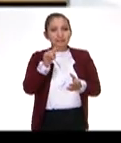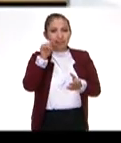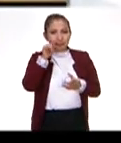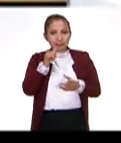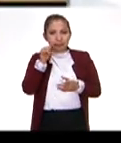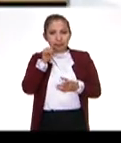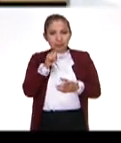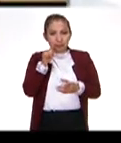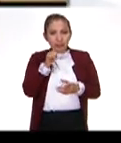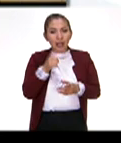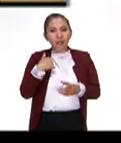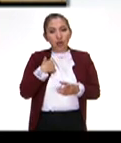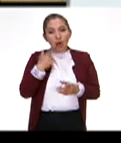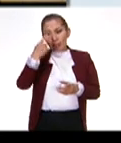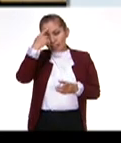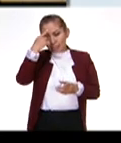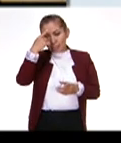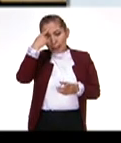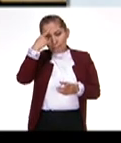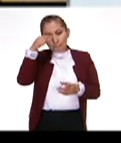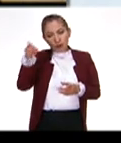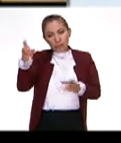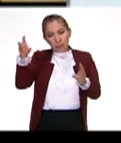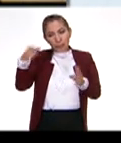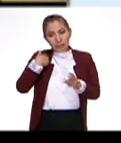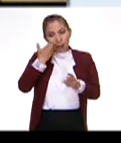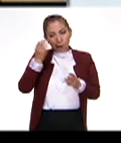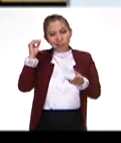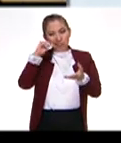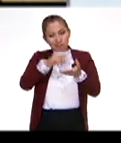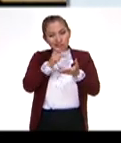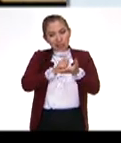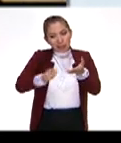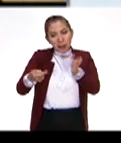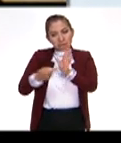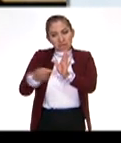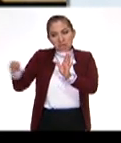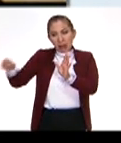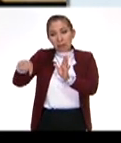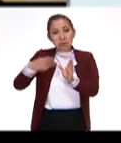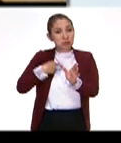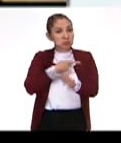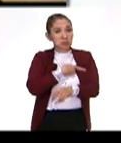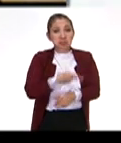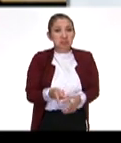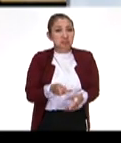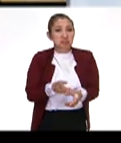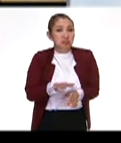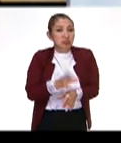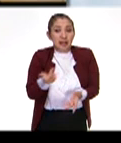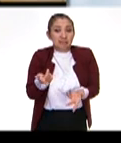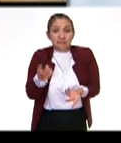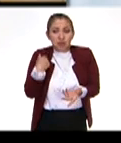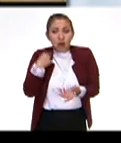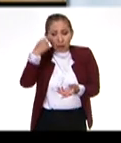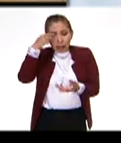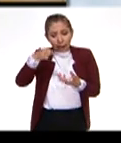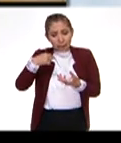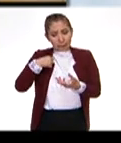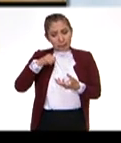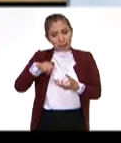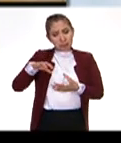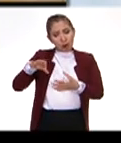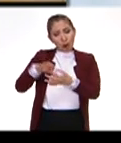siempre he tenido obsesión por estos temas, por los nacidos para perder, porque pues me he